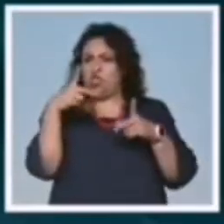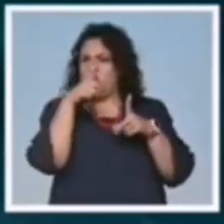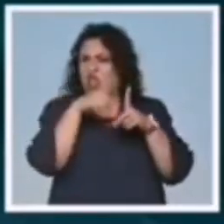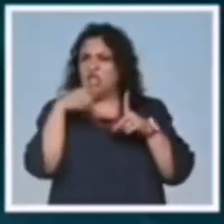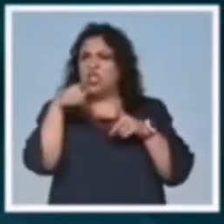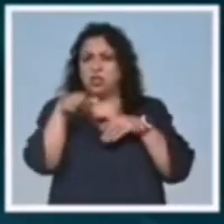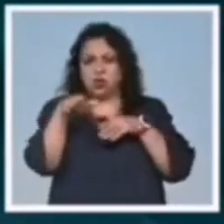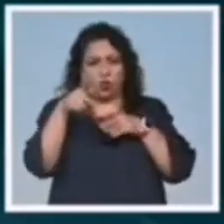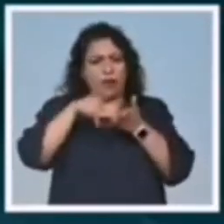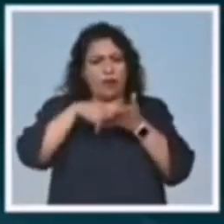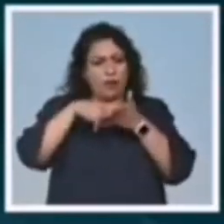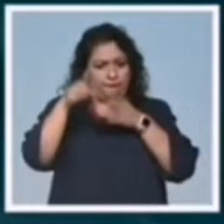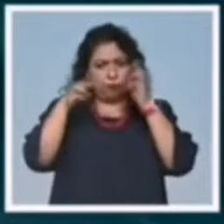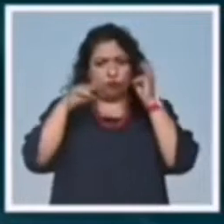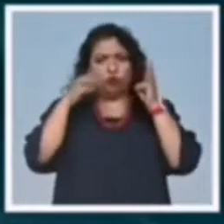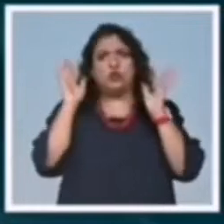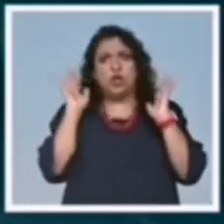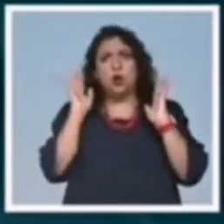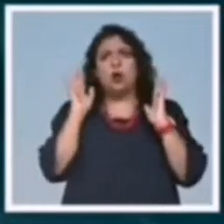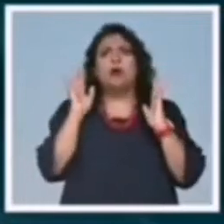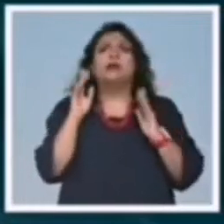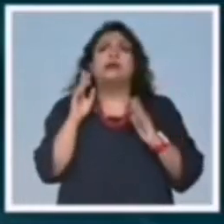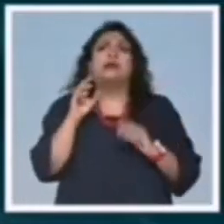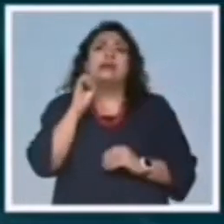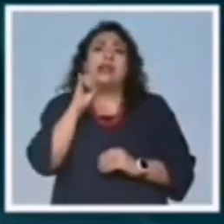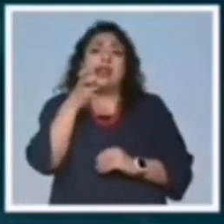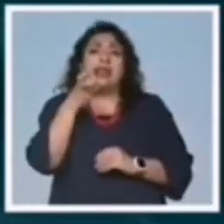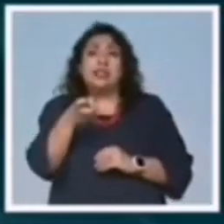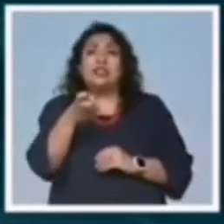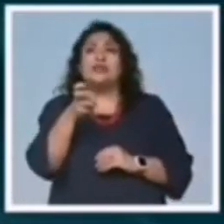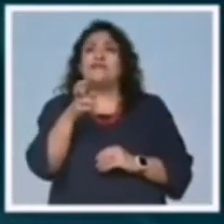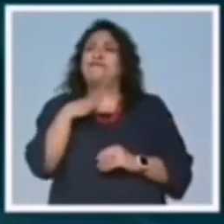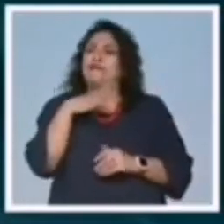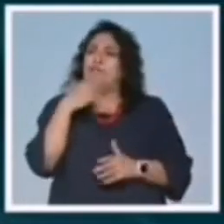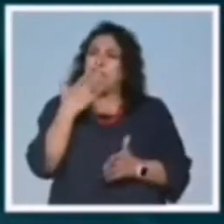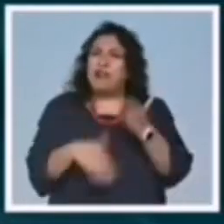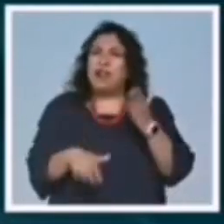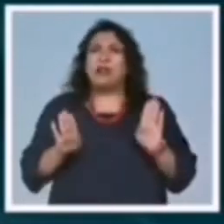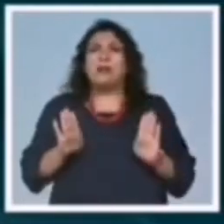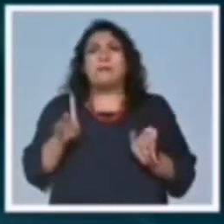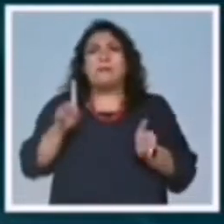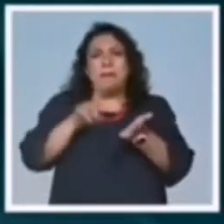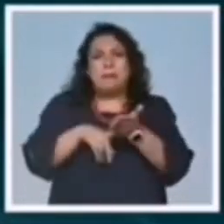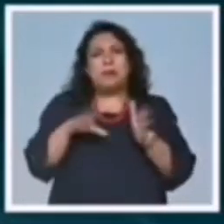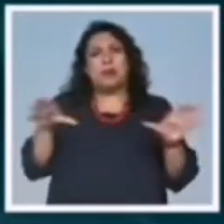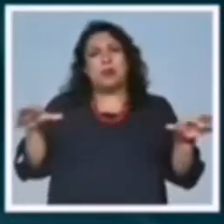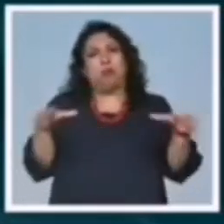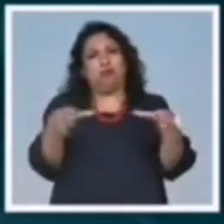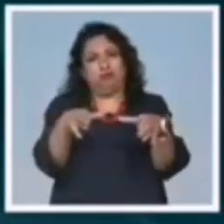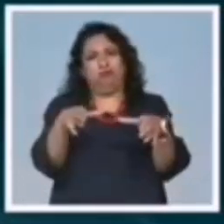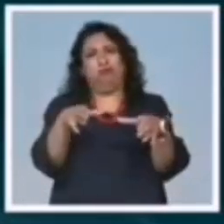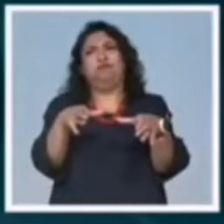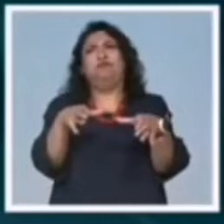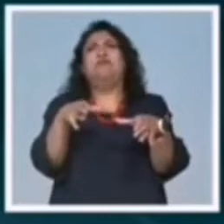sobre el propio museo, ¿no? Y claro, muchas veces estos territorios no tienen las condiciones para albergar estas